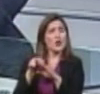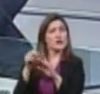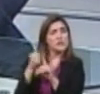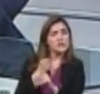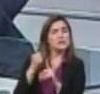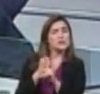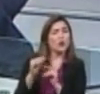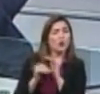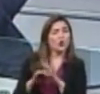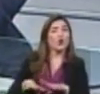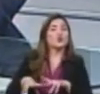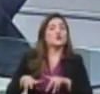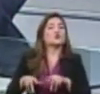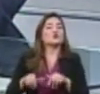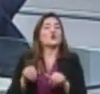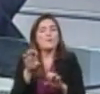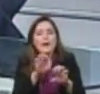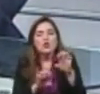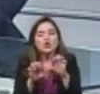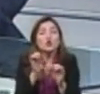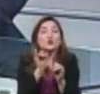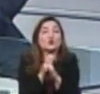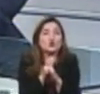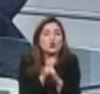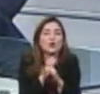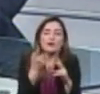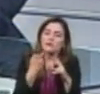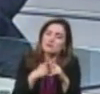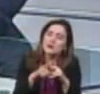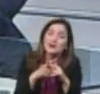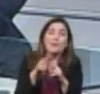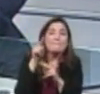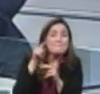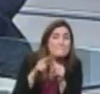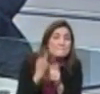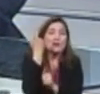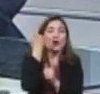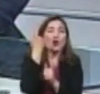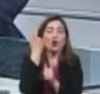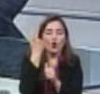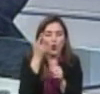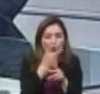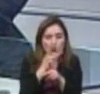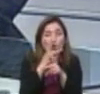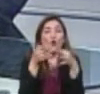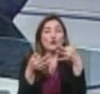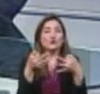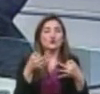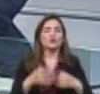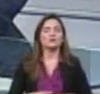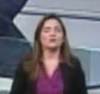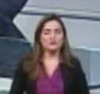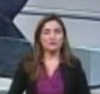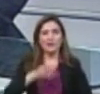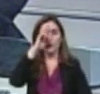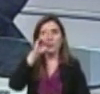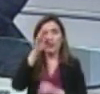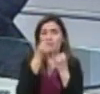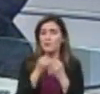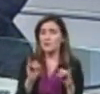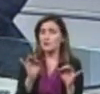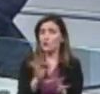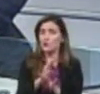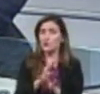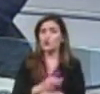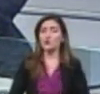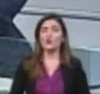Anticorrupción, que piden que la evaluación de las instituciones del Estado inicie con el Consejo de la Judicatura. Además, se resaltó el respeto a la independencia de